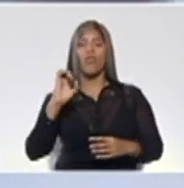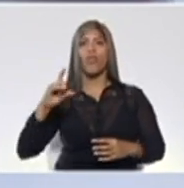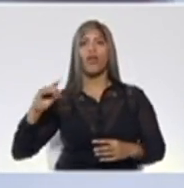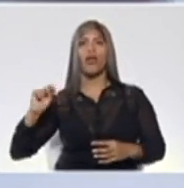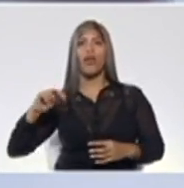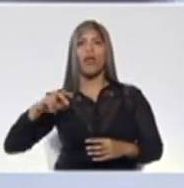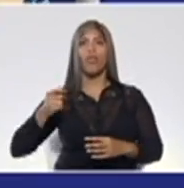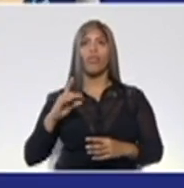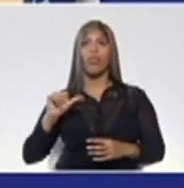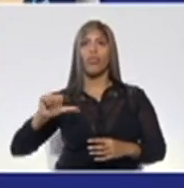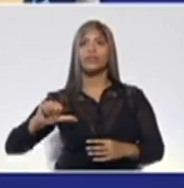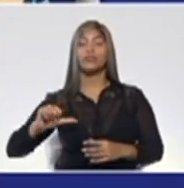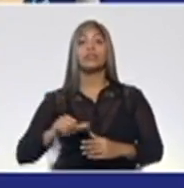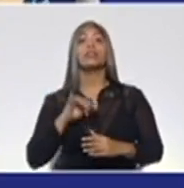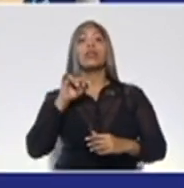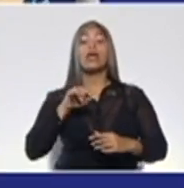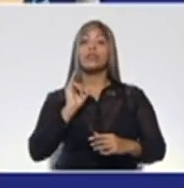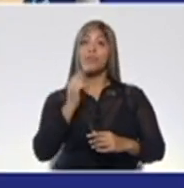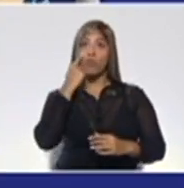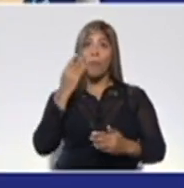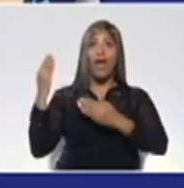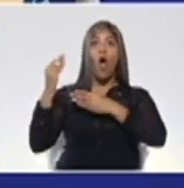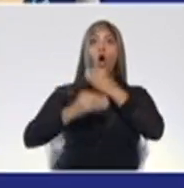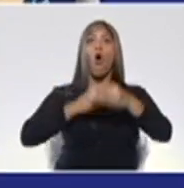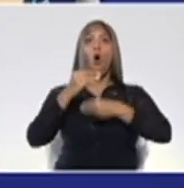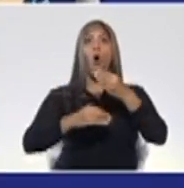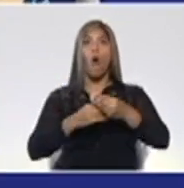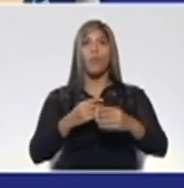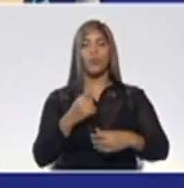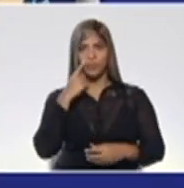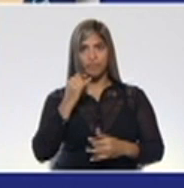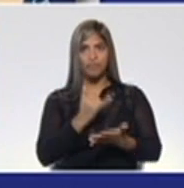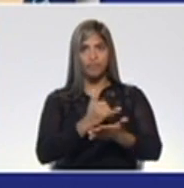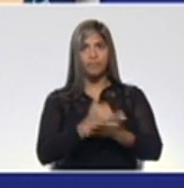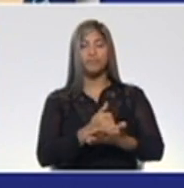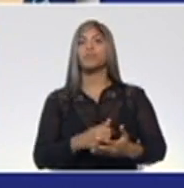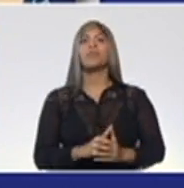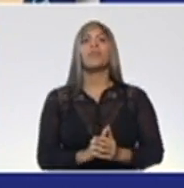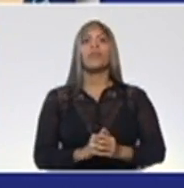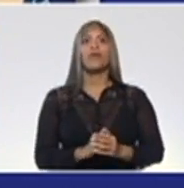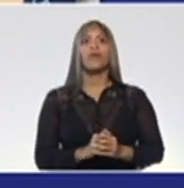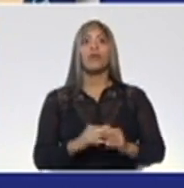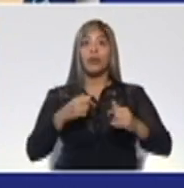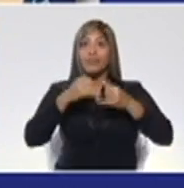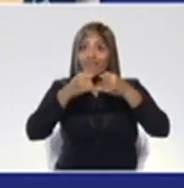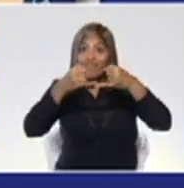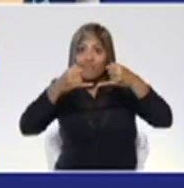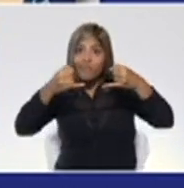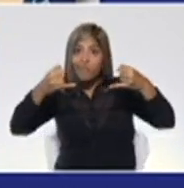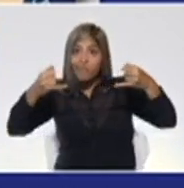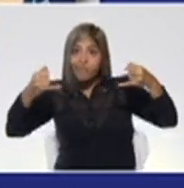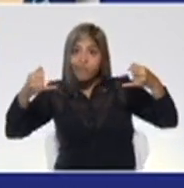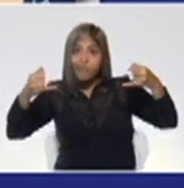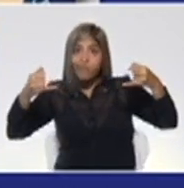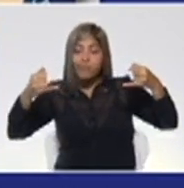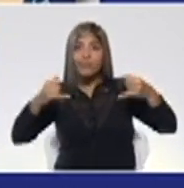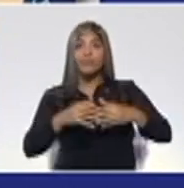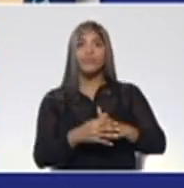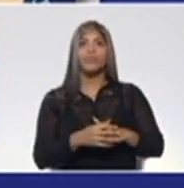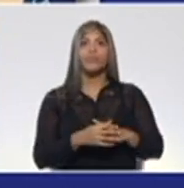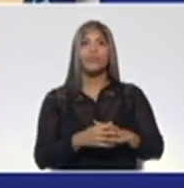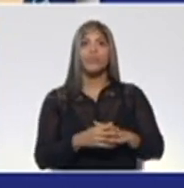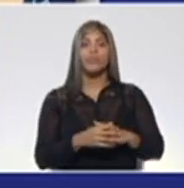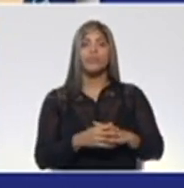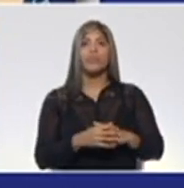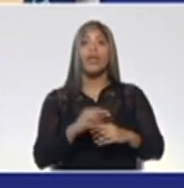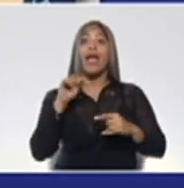Aquí en la imagen observamos un sistema de coordenadas. La recta horizontal